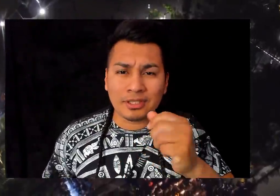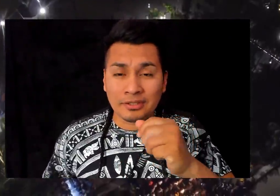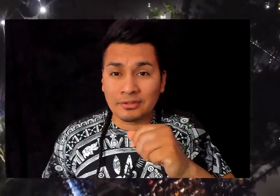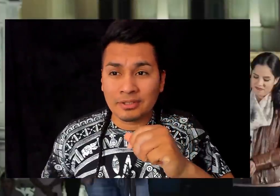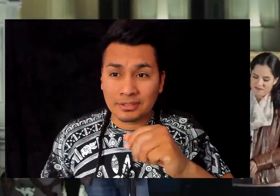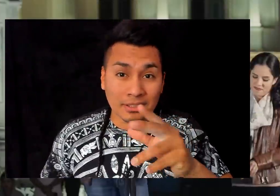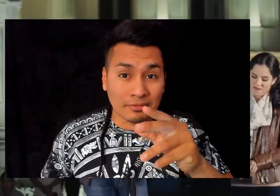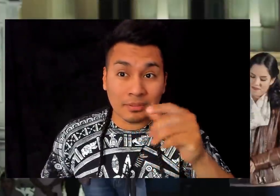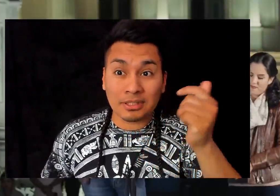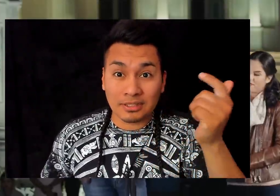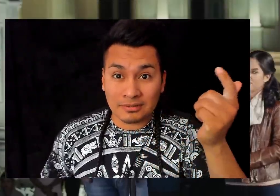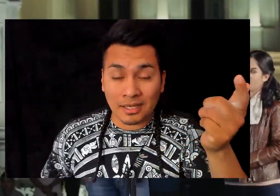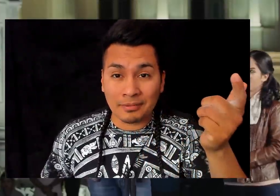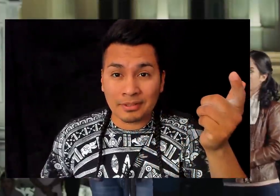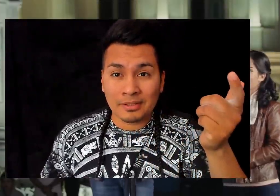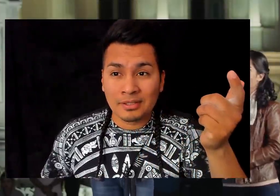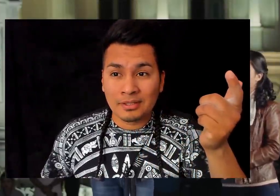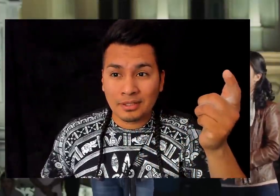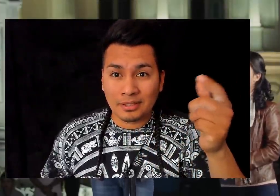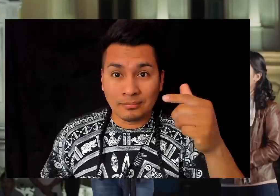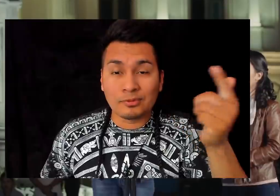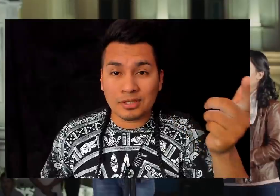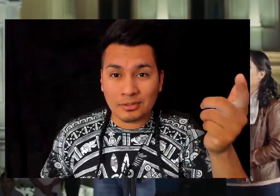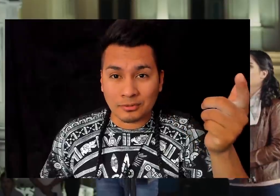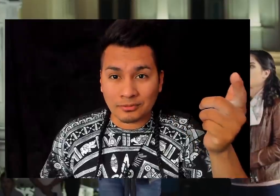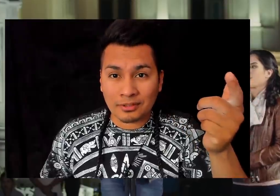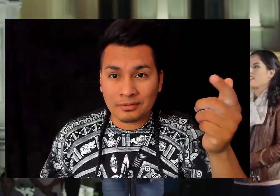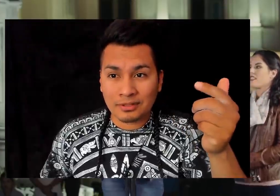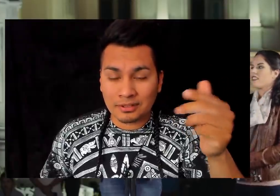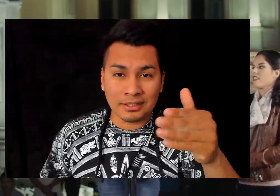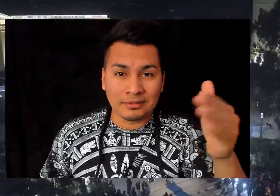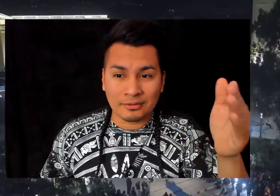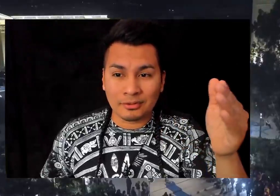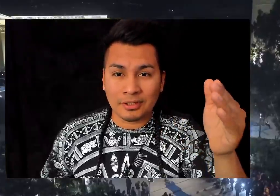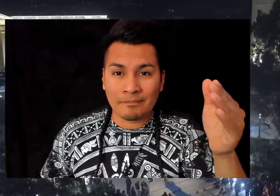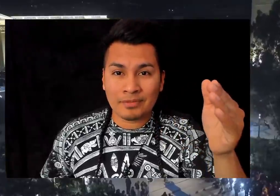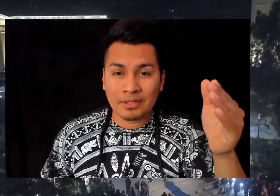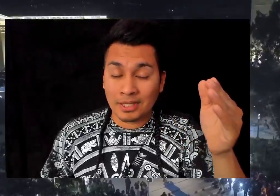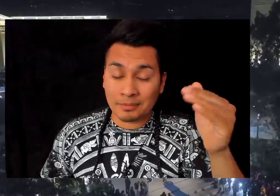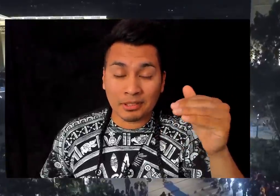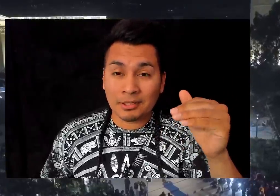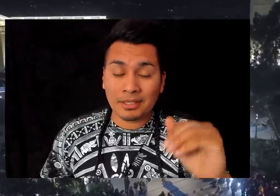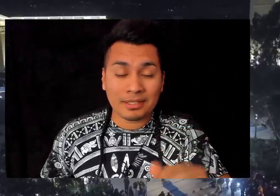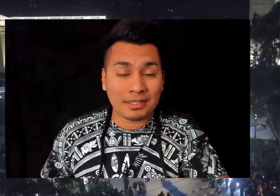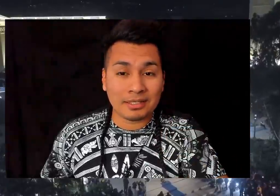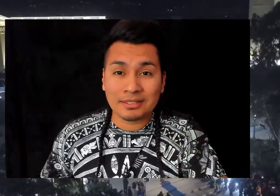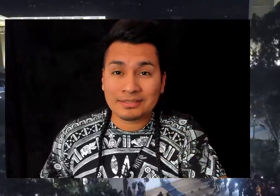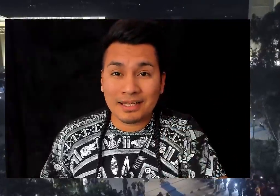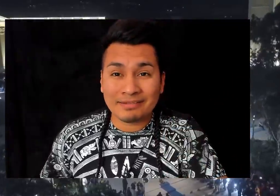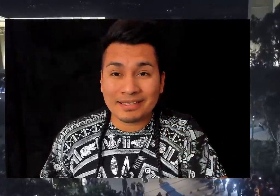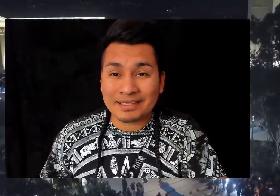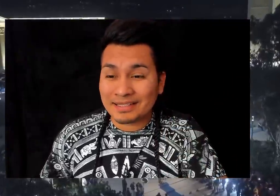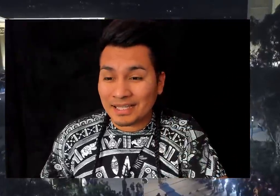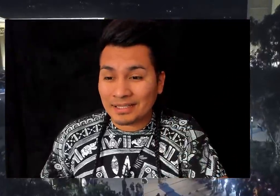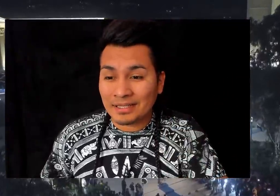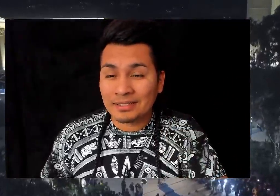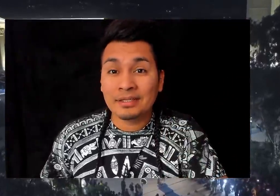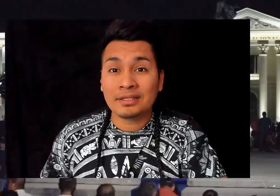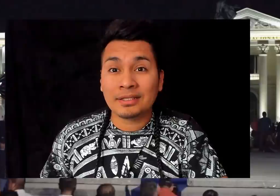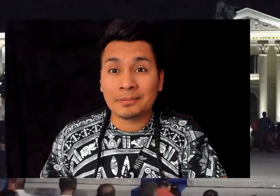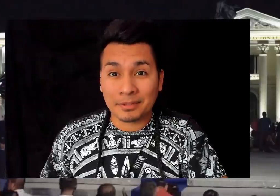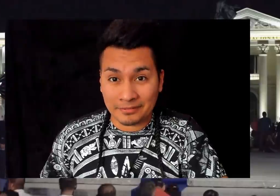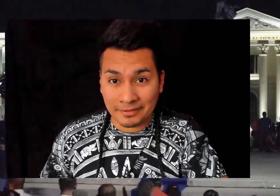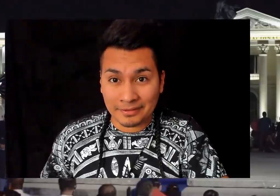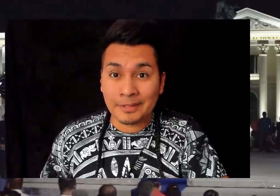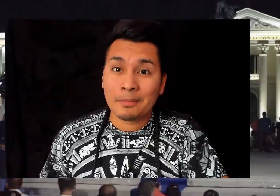muchos de ellos del FMLN saben muchas cosas de historia. El problema es que saben nada